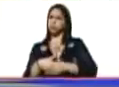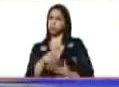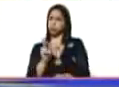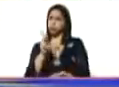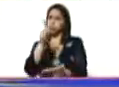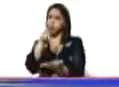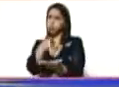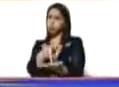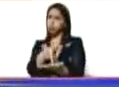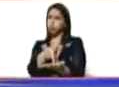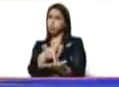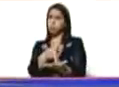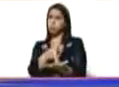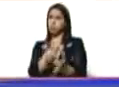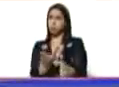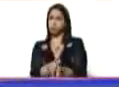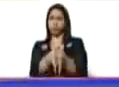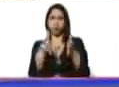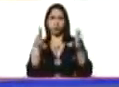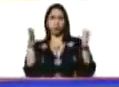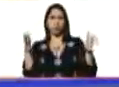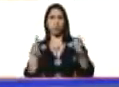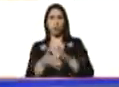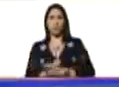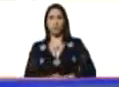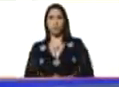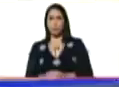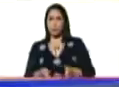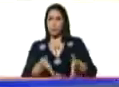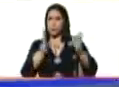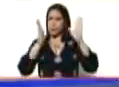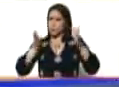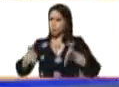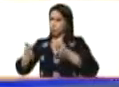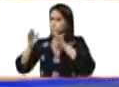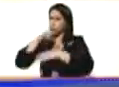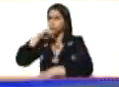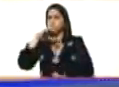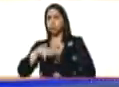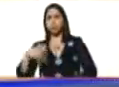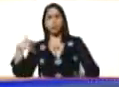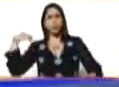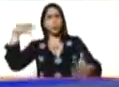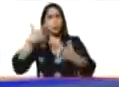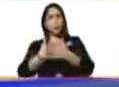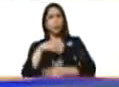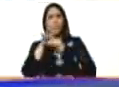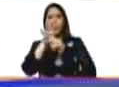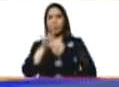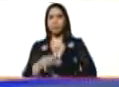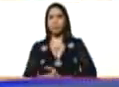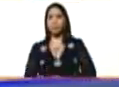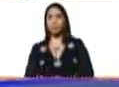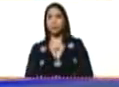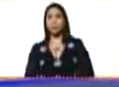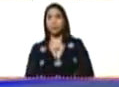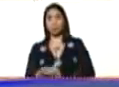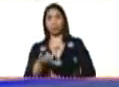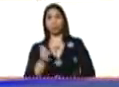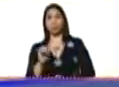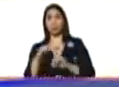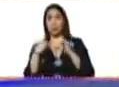asistimos a ese imponente edificio histórico del país, el Salón